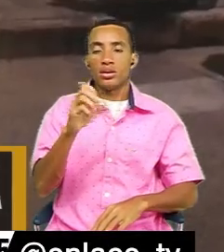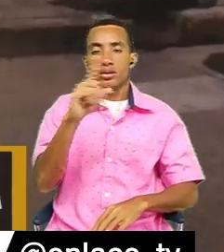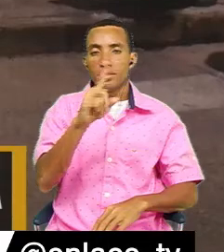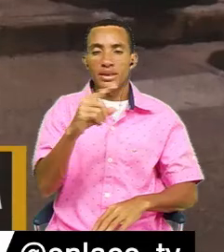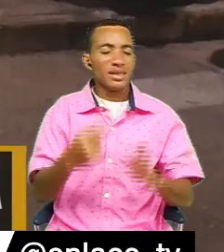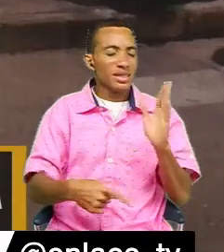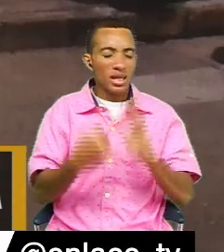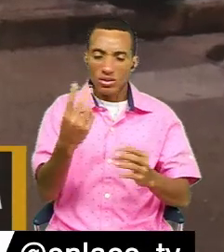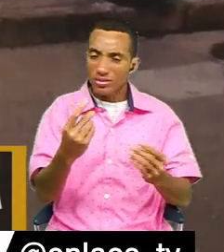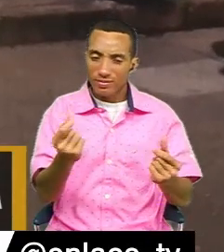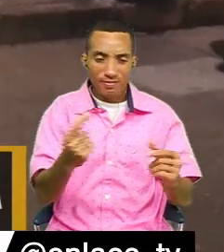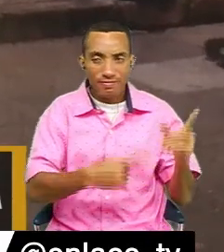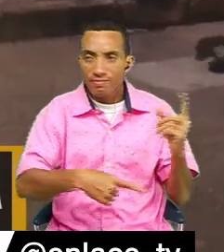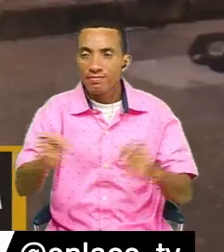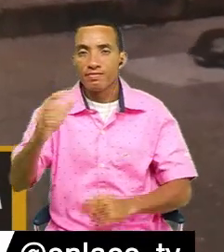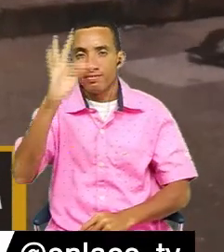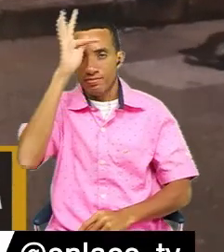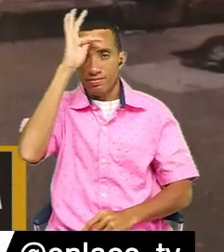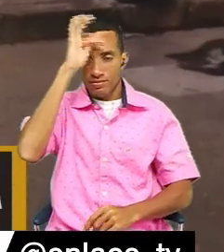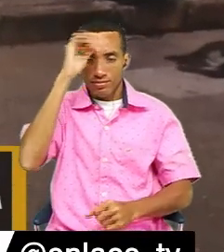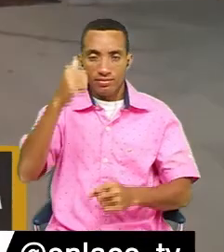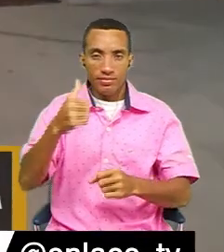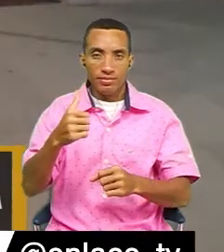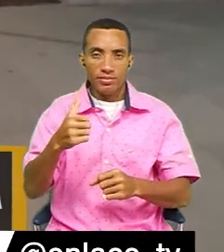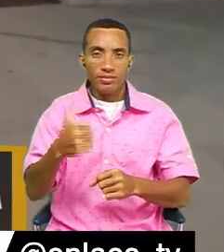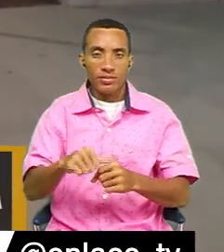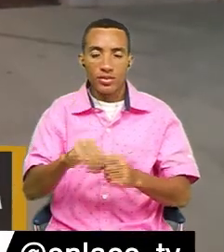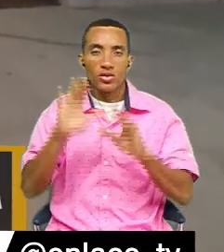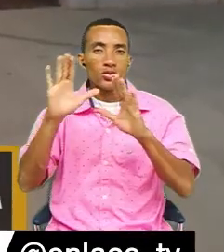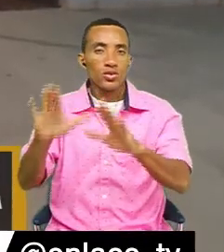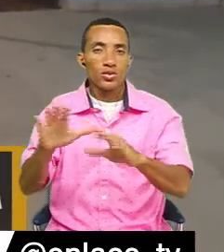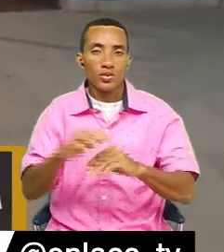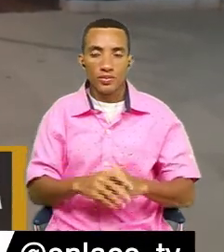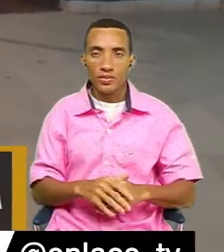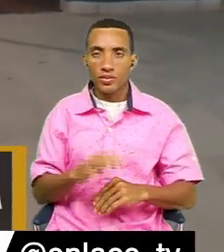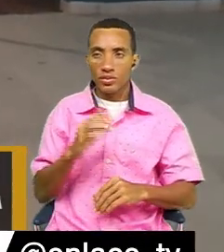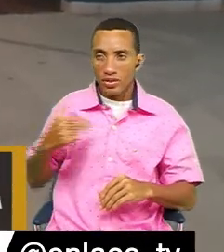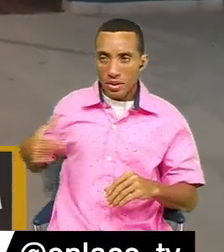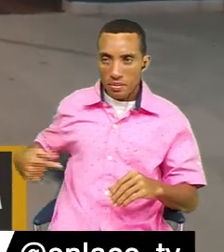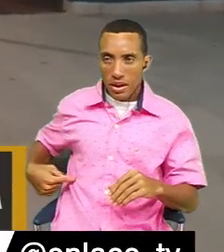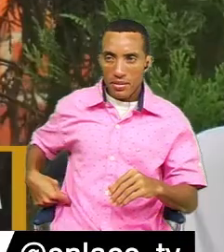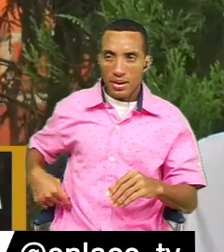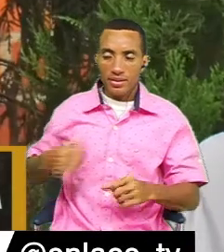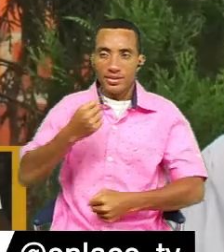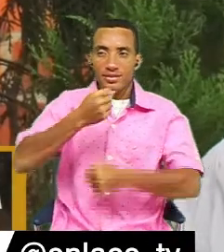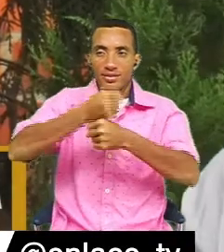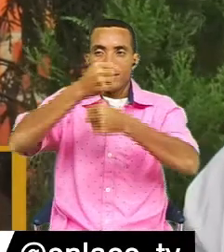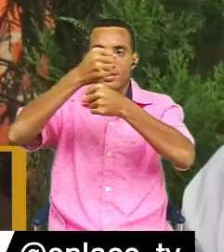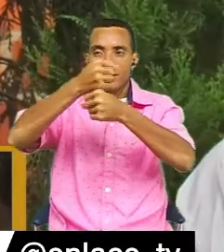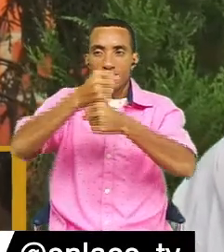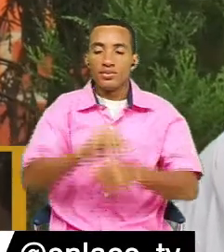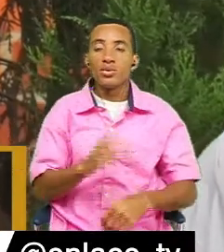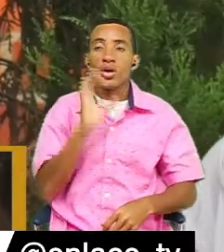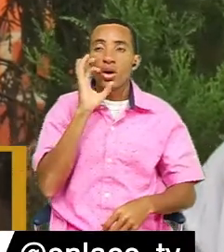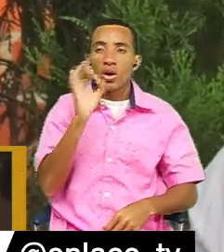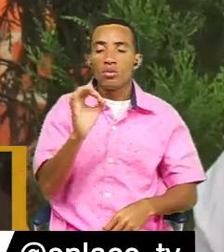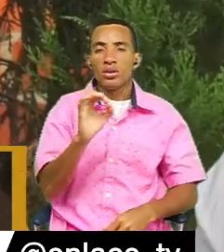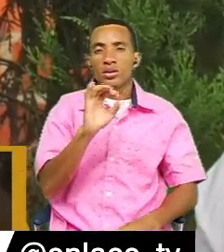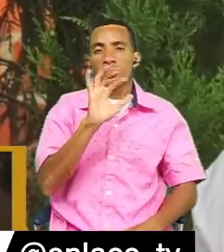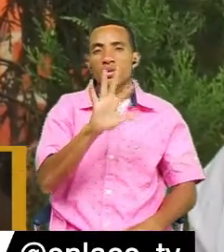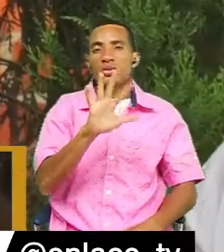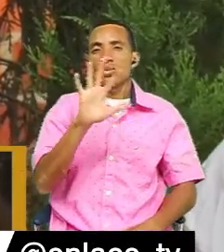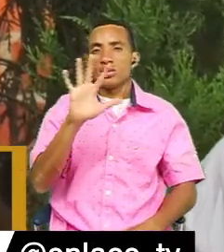inmediato a la policlínica de Ecopetrol, hasta donde llegó con dos heridas de arma de fuego alojadas en su columna. Un señor que aproximadamente de 55 años